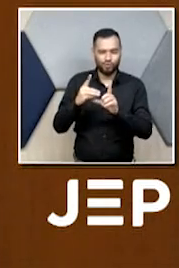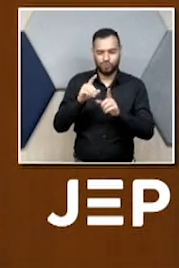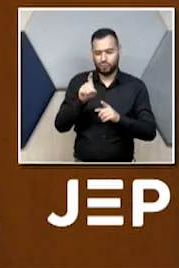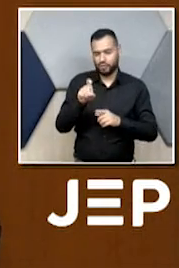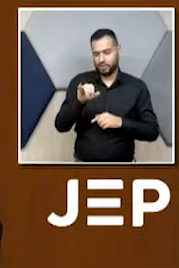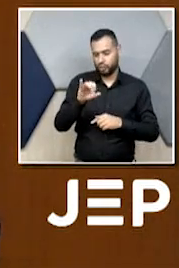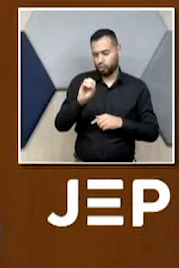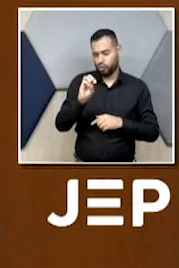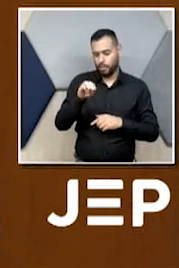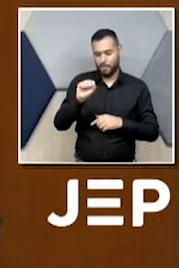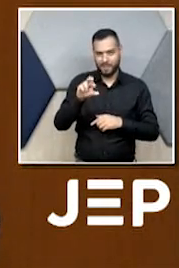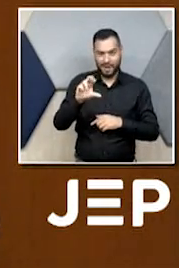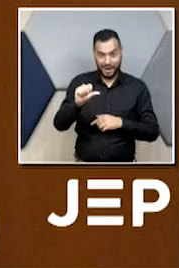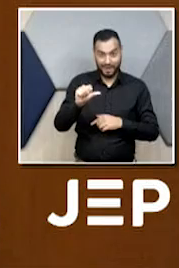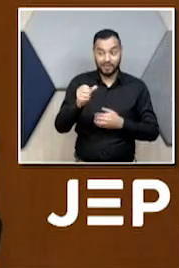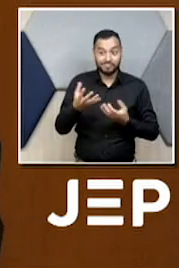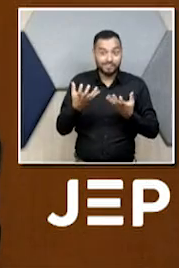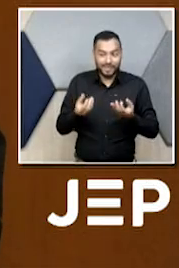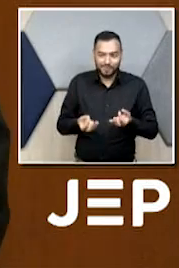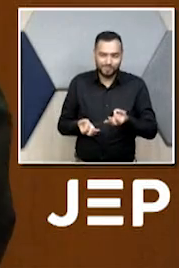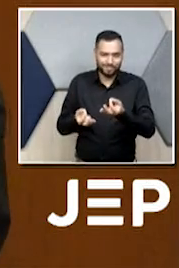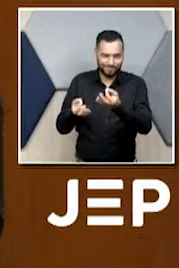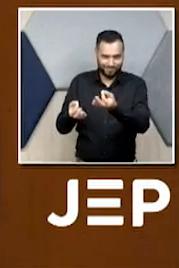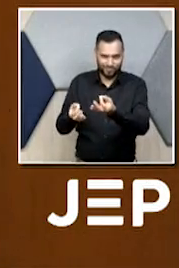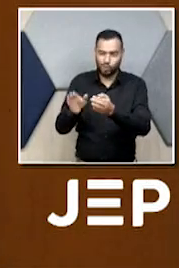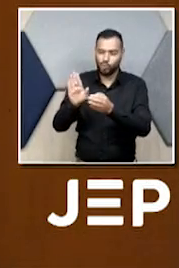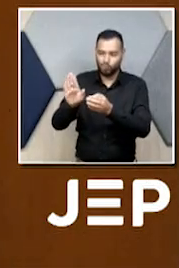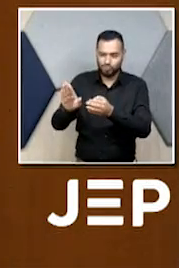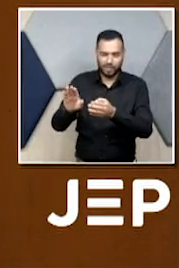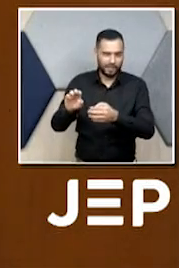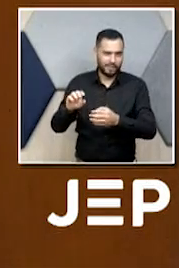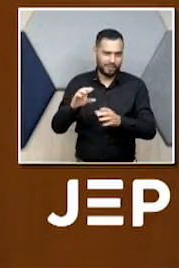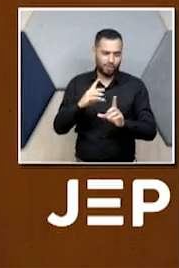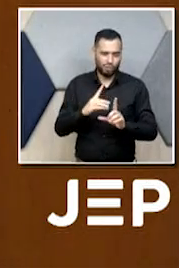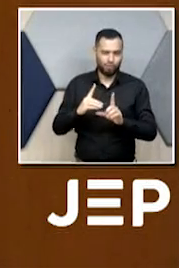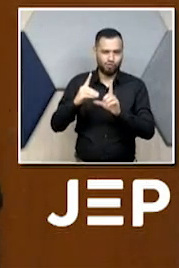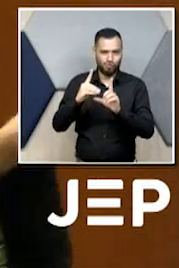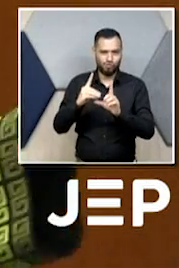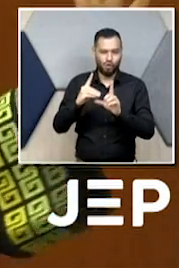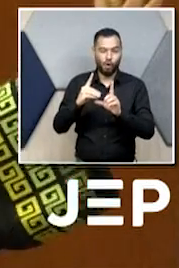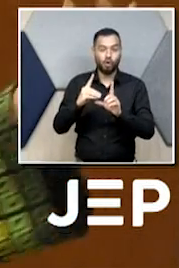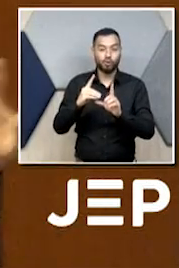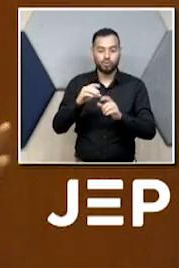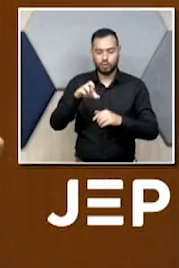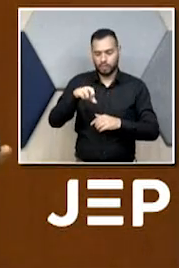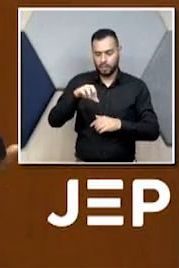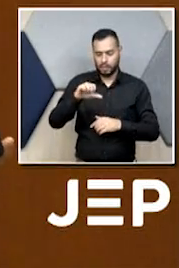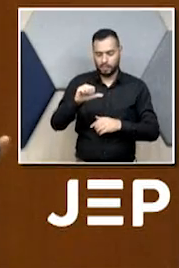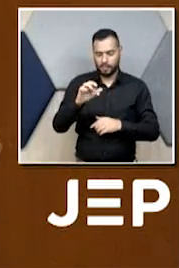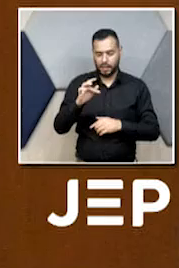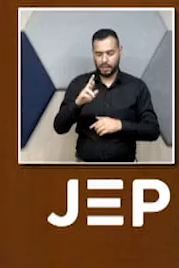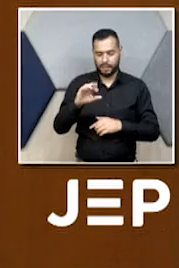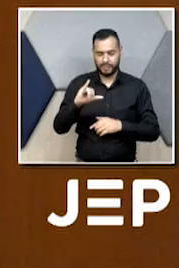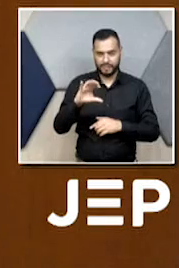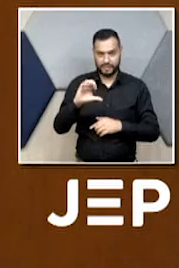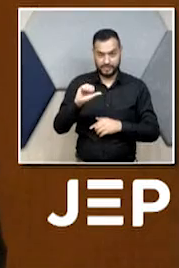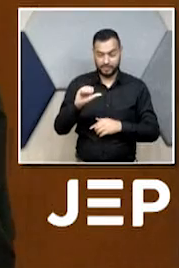queremos presentarle a usted y a la doctora Patricia Linares. Por favor, nos acompañe.